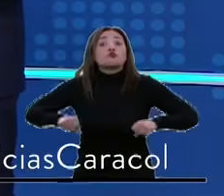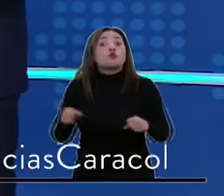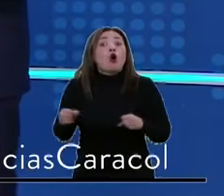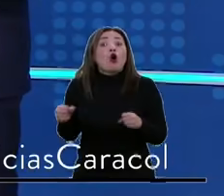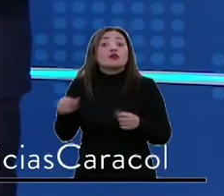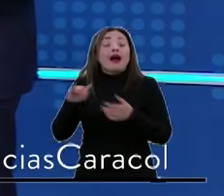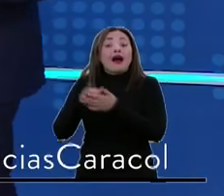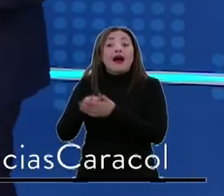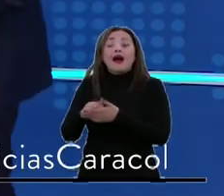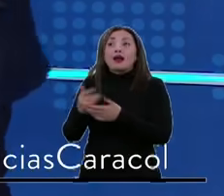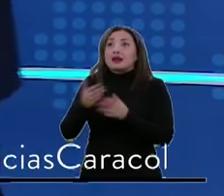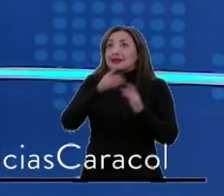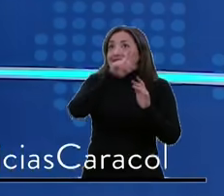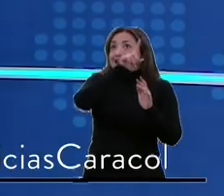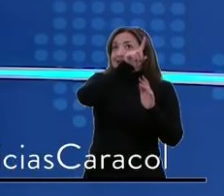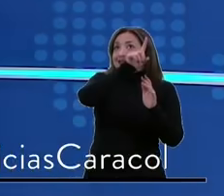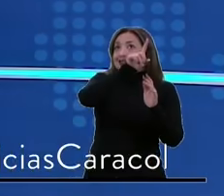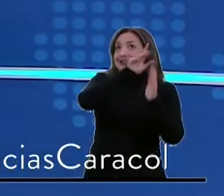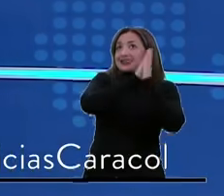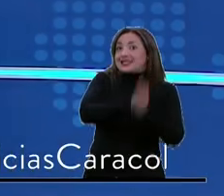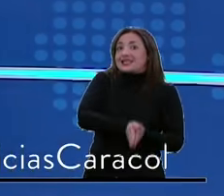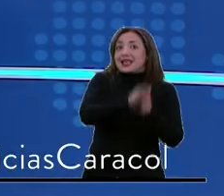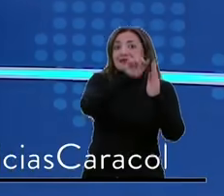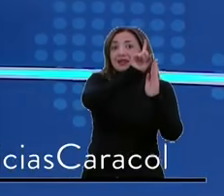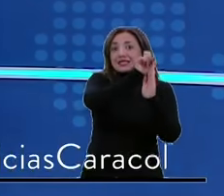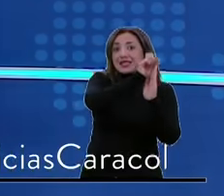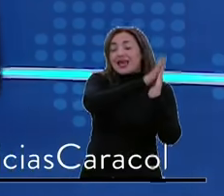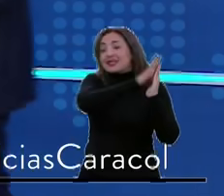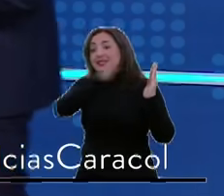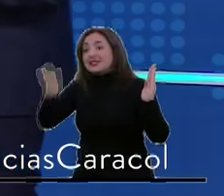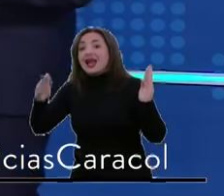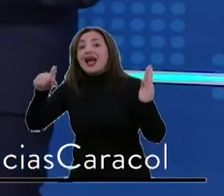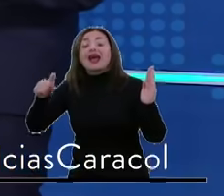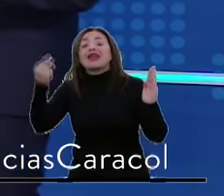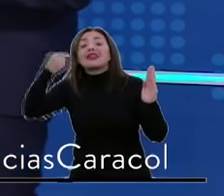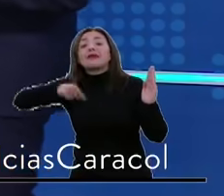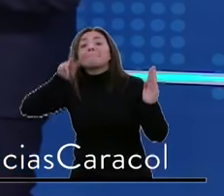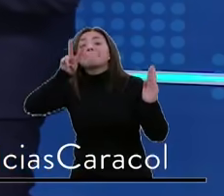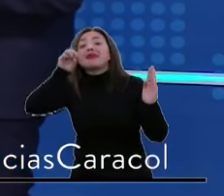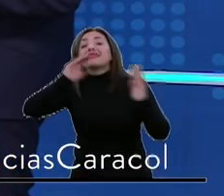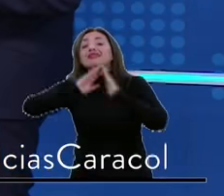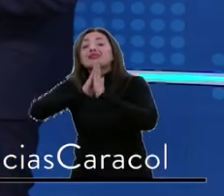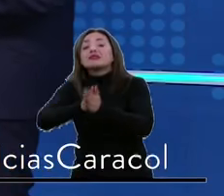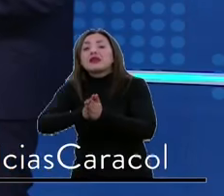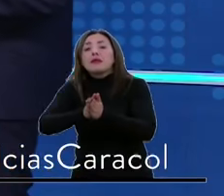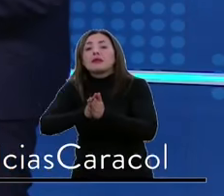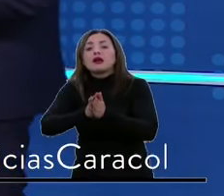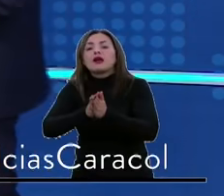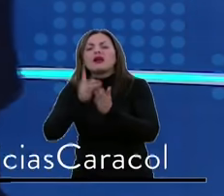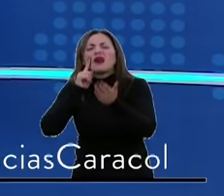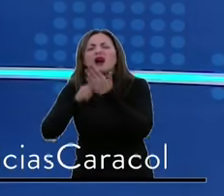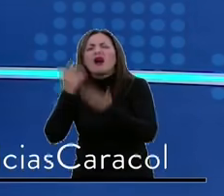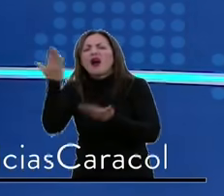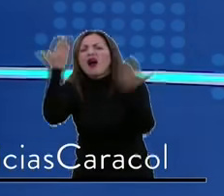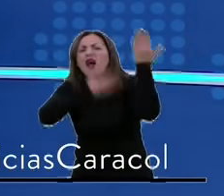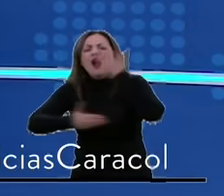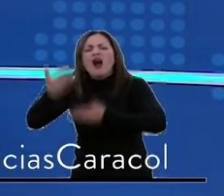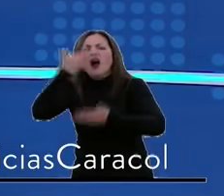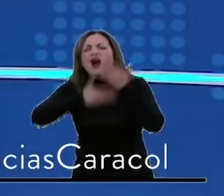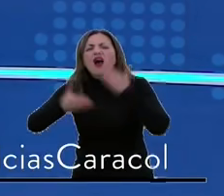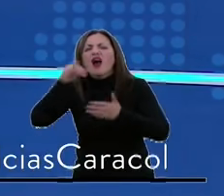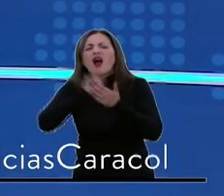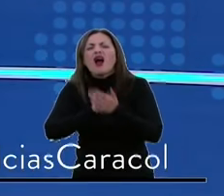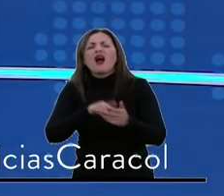últimos desde el 6 desde el día 6 hasta el día 14 hasta el día 20 hemos hecho este análisis el día